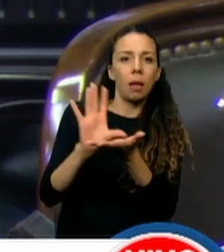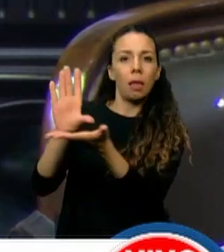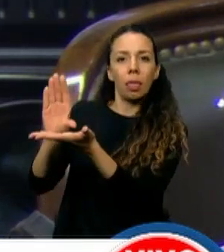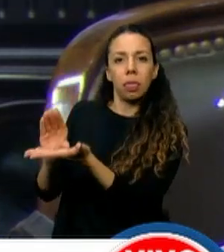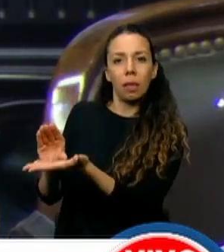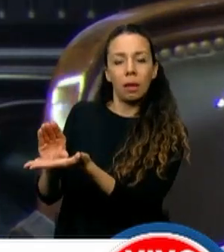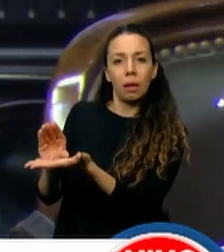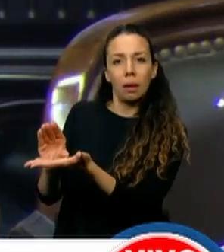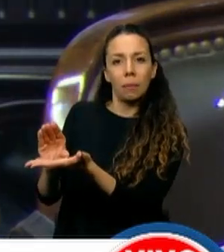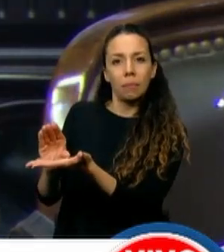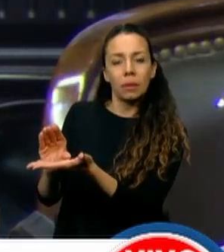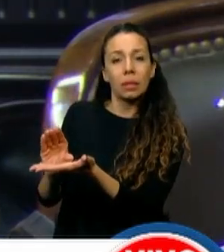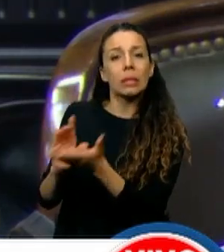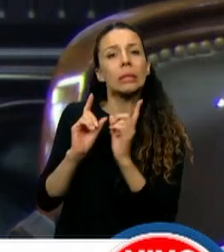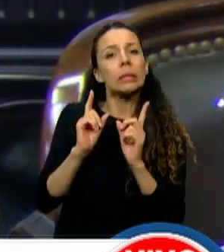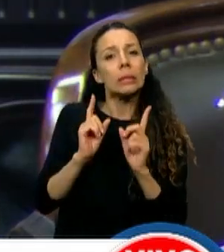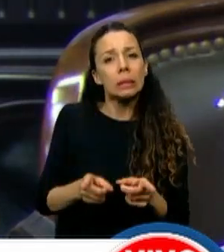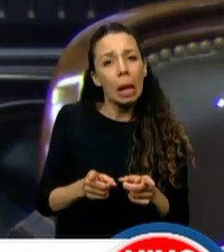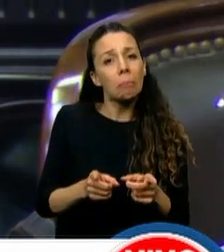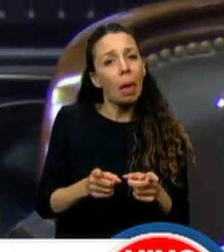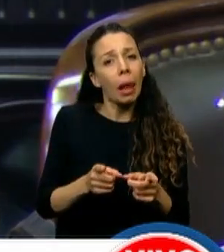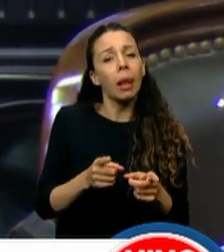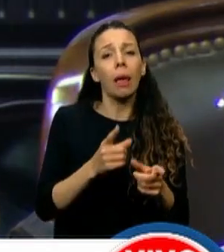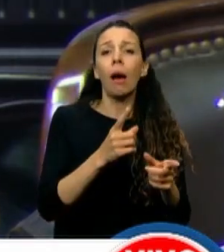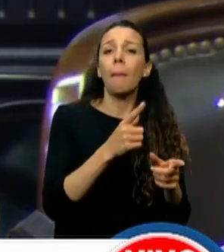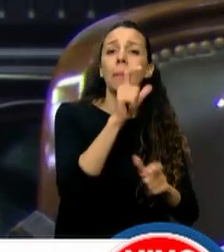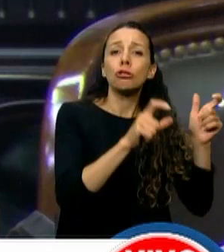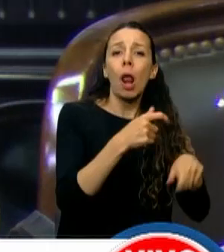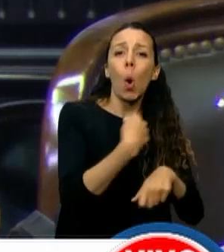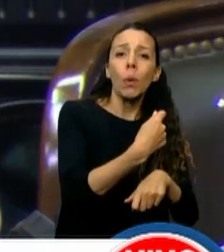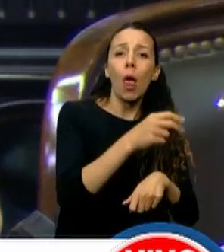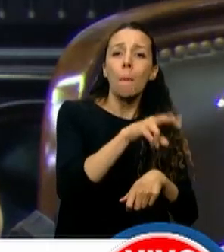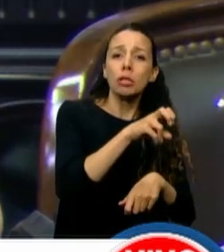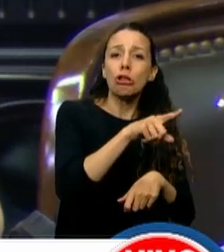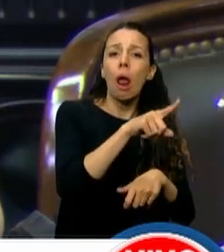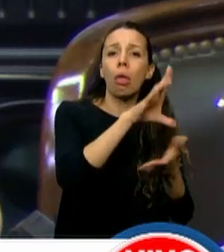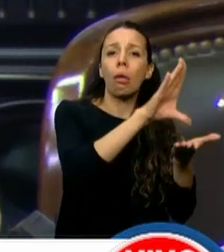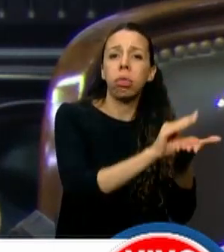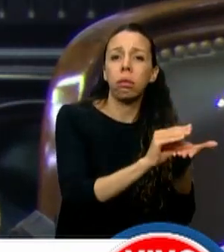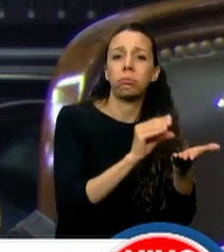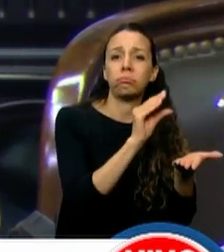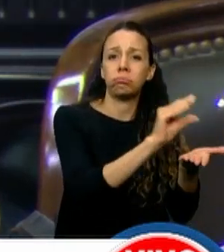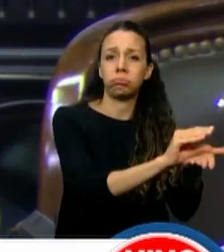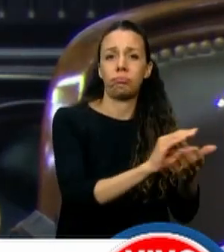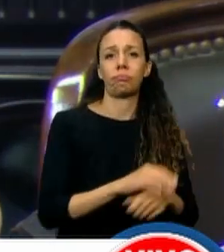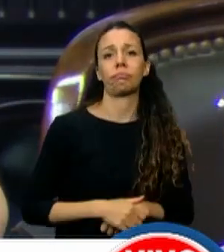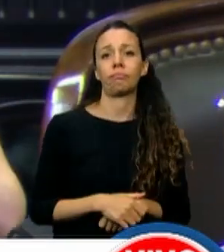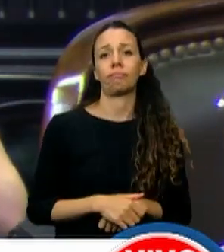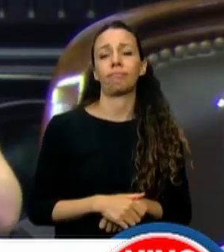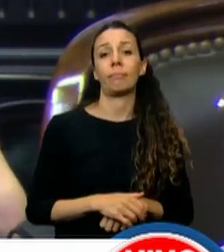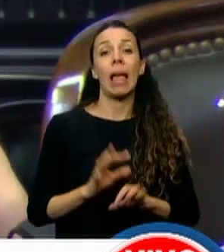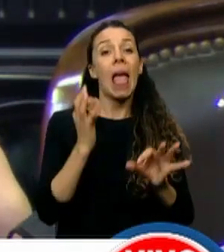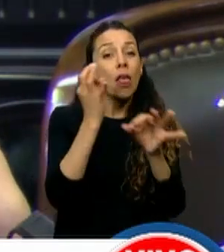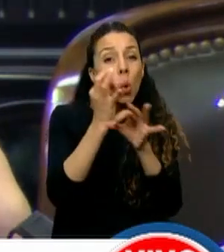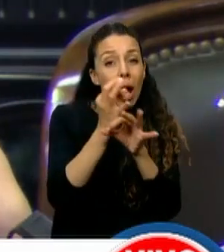previsional, en contra de nuestros jubilados y pensionados. En educación, el presupuesto para el